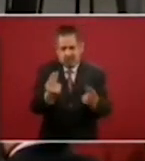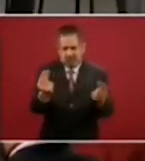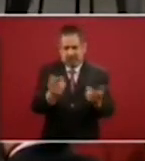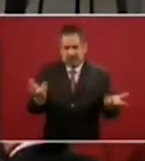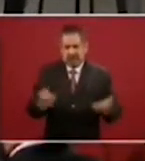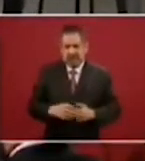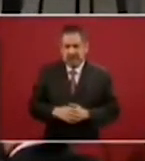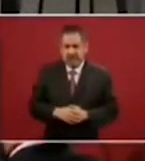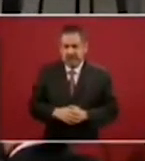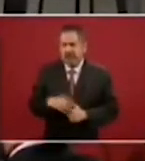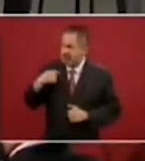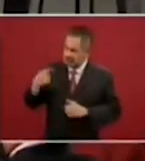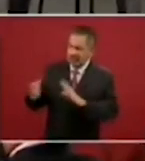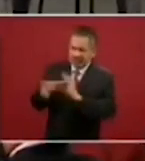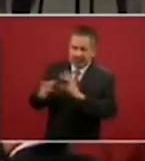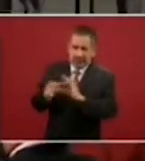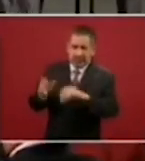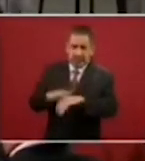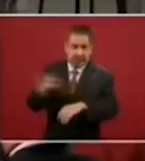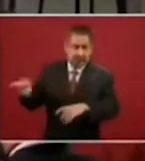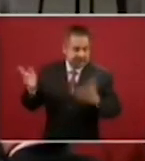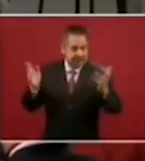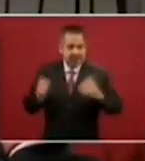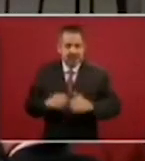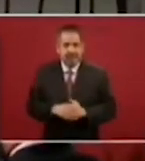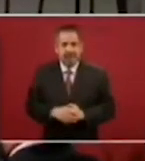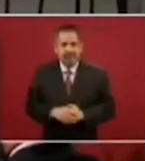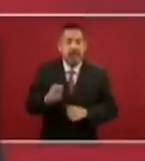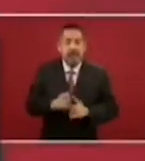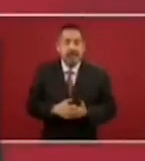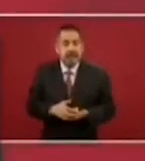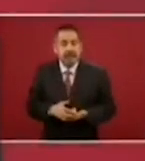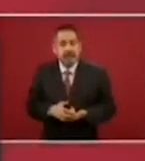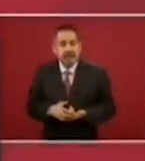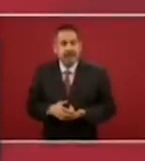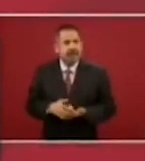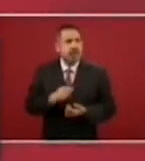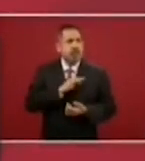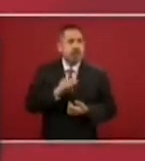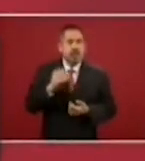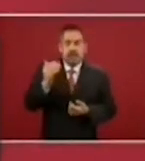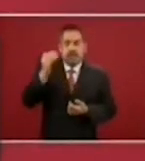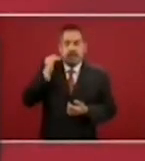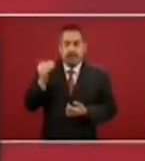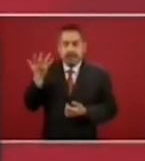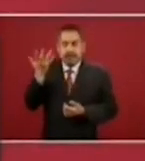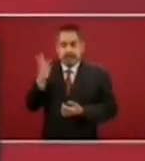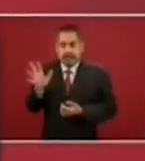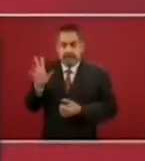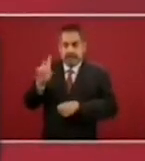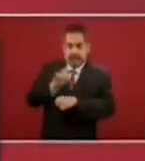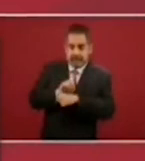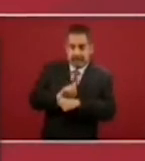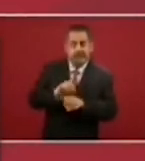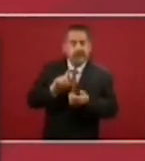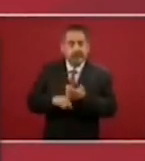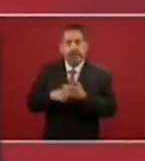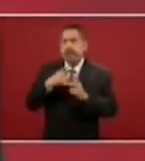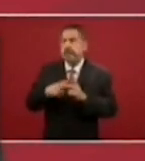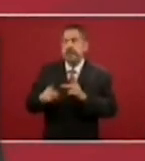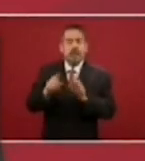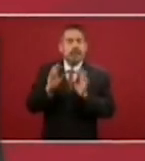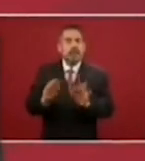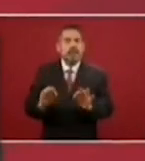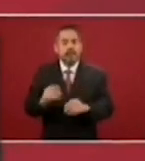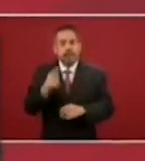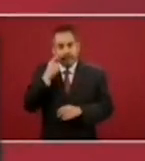A ver, no, pero explícalo, porque así, si no... Hace aproximadamente 10 días, y esto empezó a partir